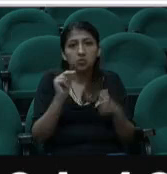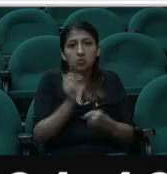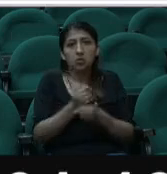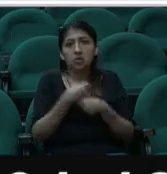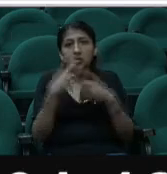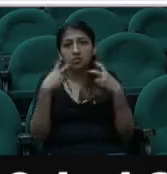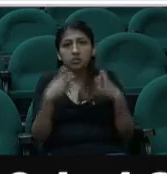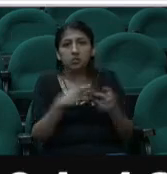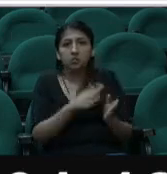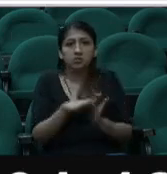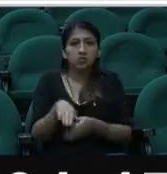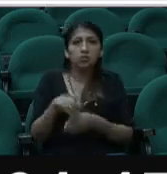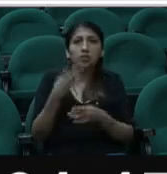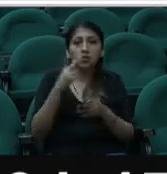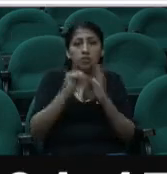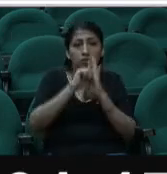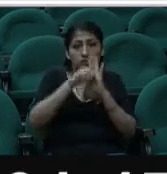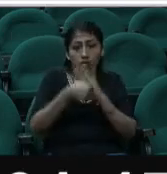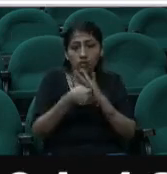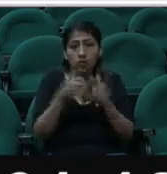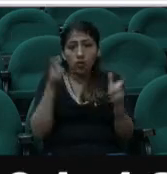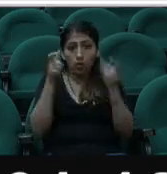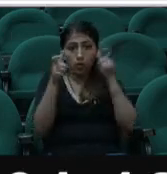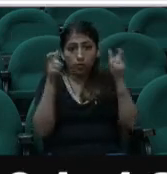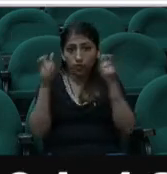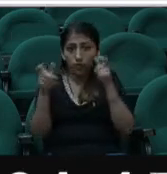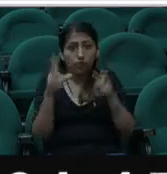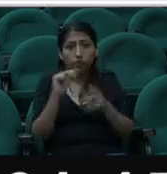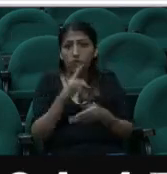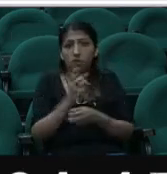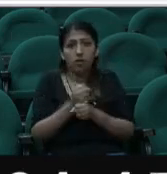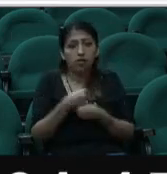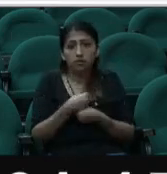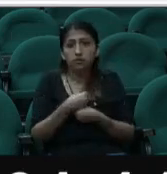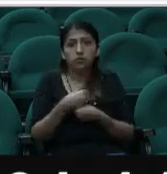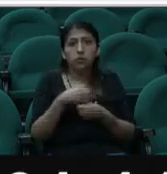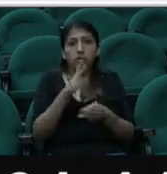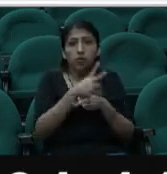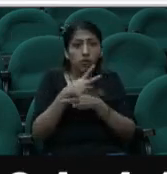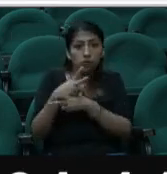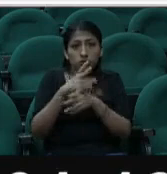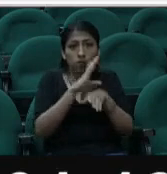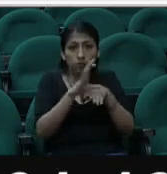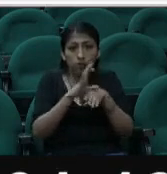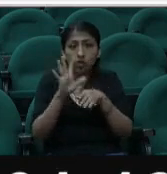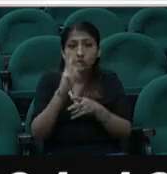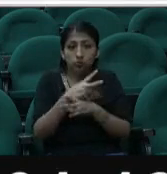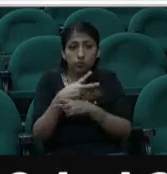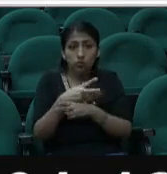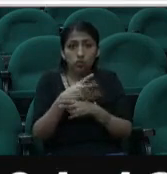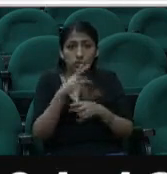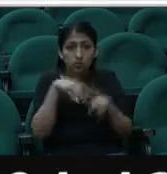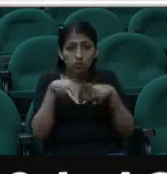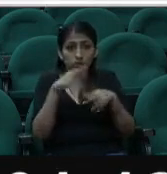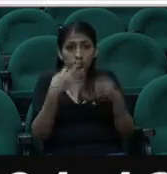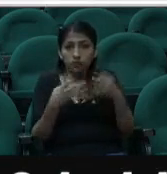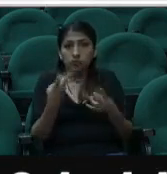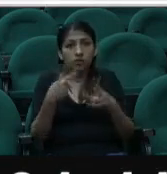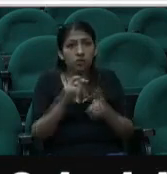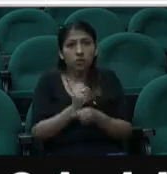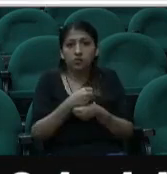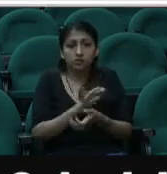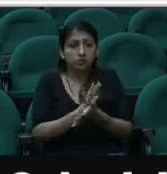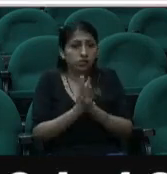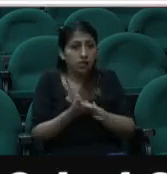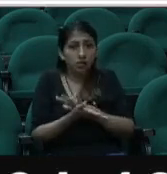hace sus investigaciones la contraloría que debería controlar evidentemente no lo hace que los consejeros o concejales que son los que deben fiscalizar tampoco